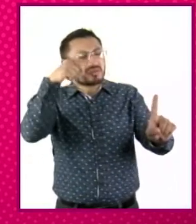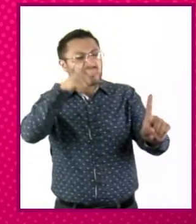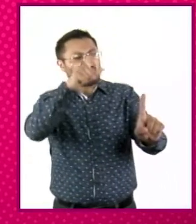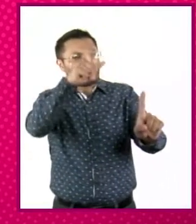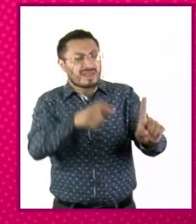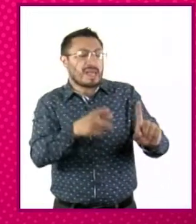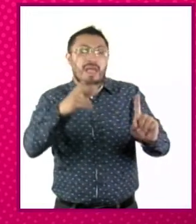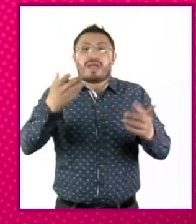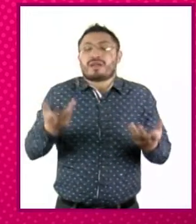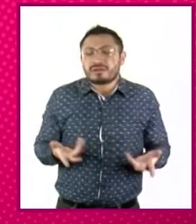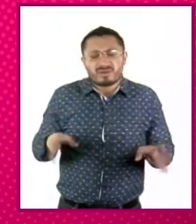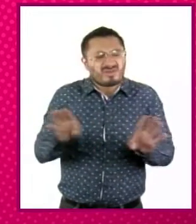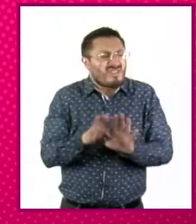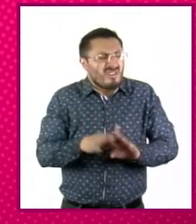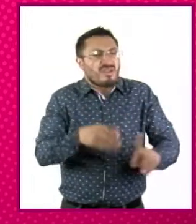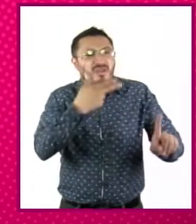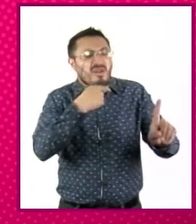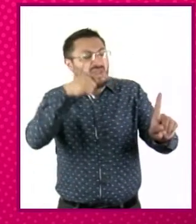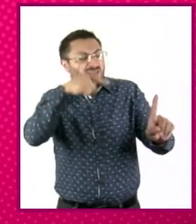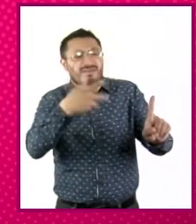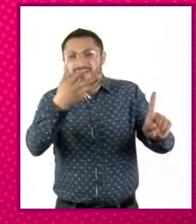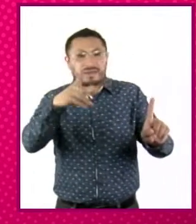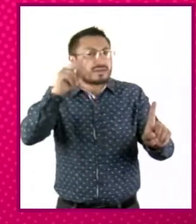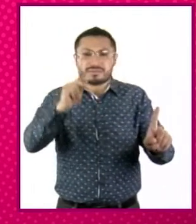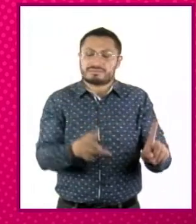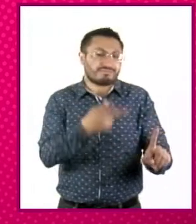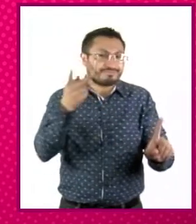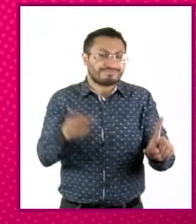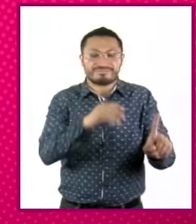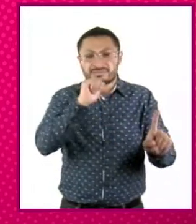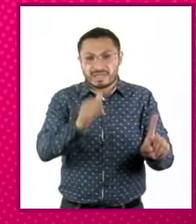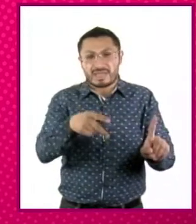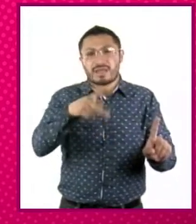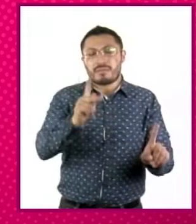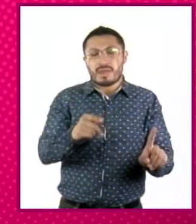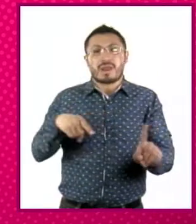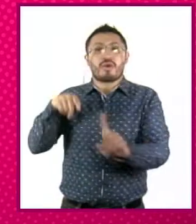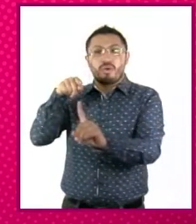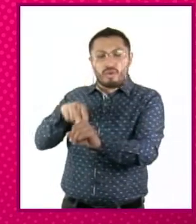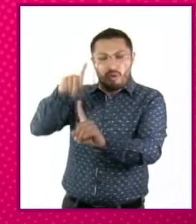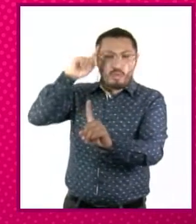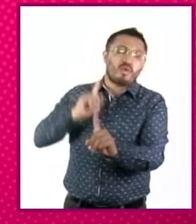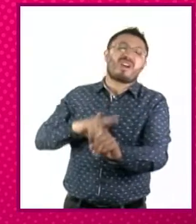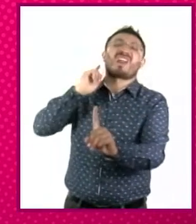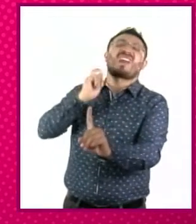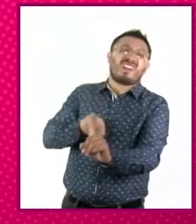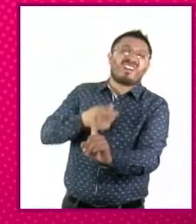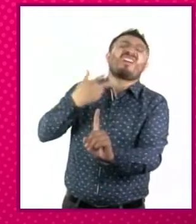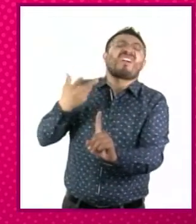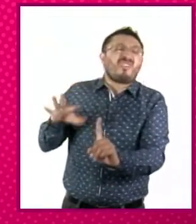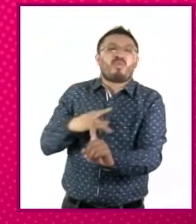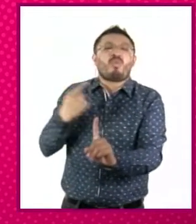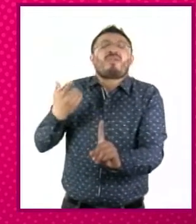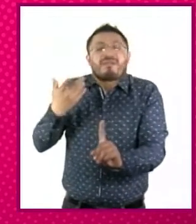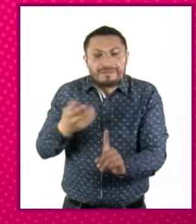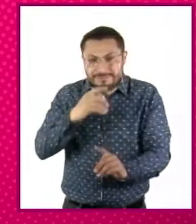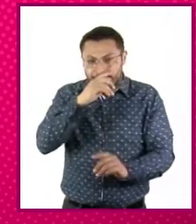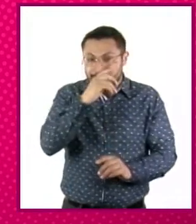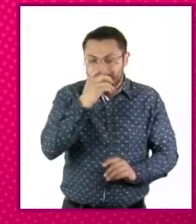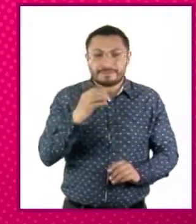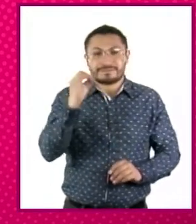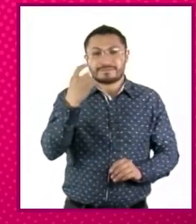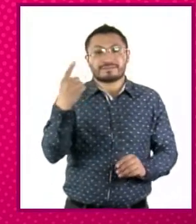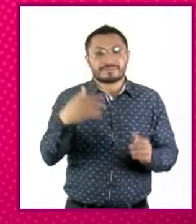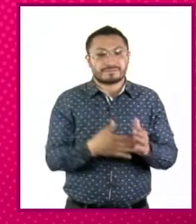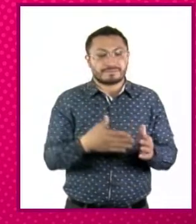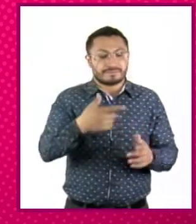es que hay que hacerlo, pero sí nos preguntamos qué significa ser mujer. En octubre de 1789, un grupo de